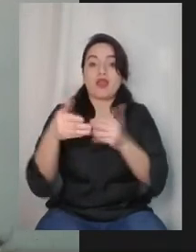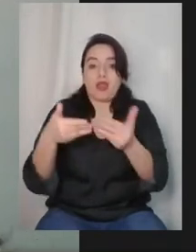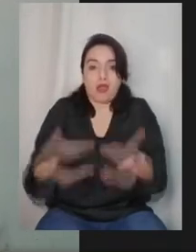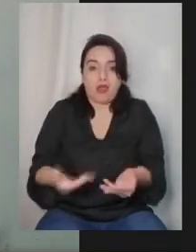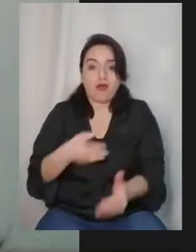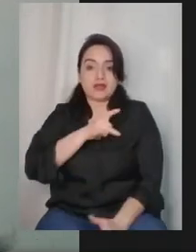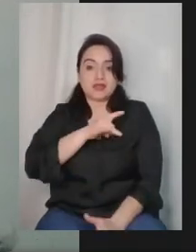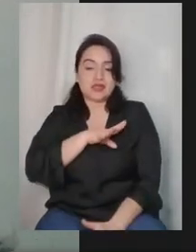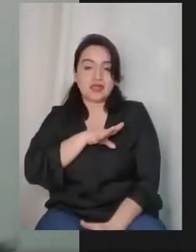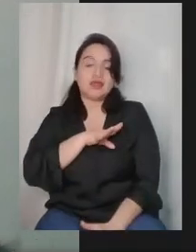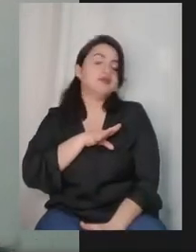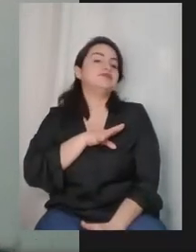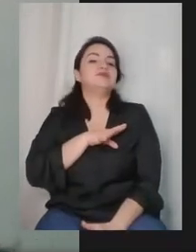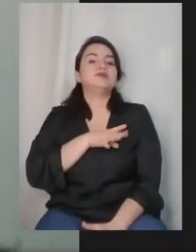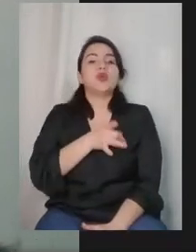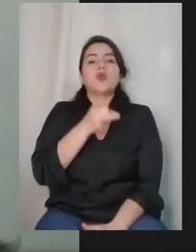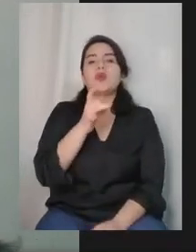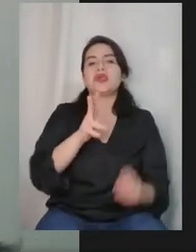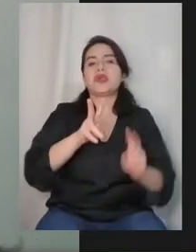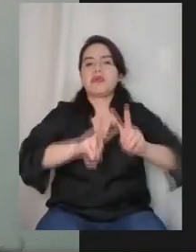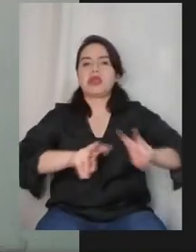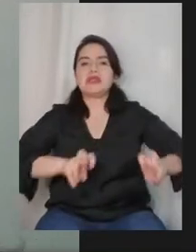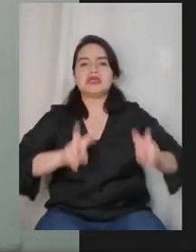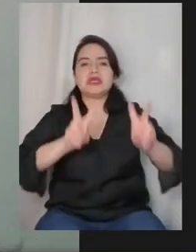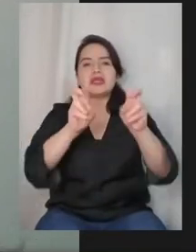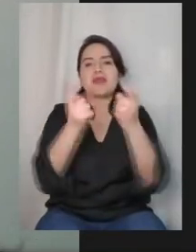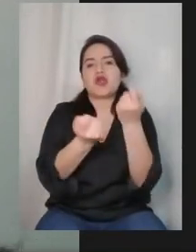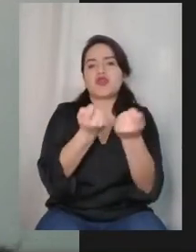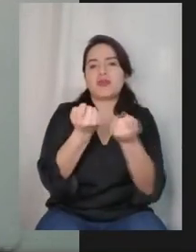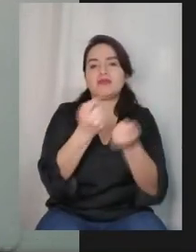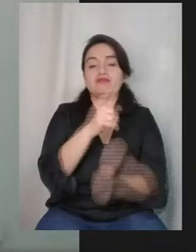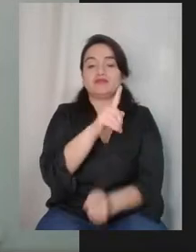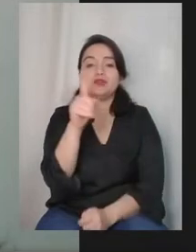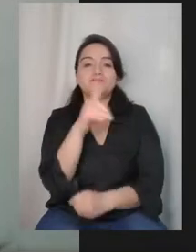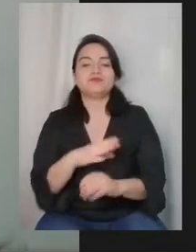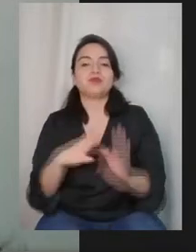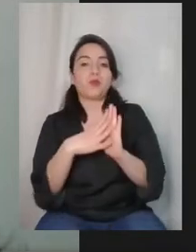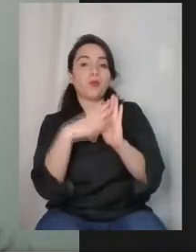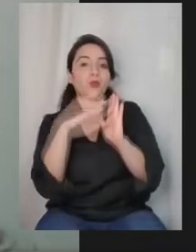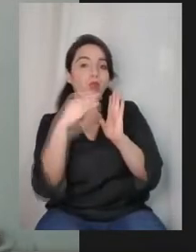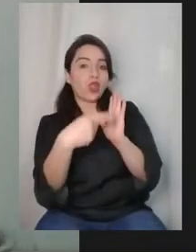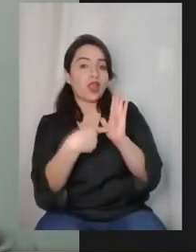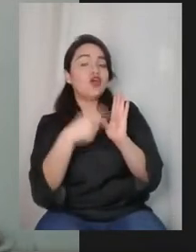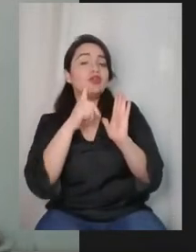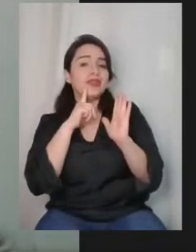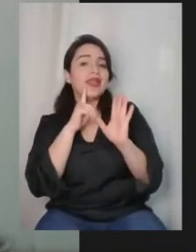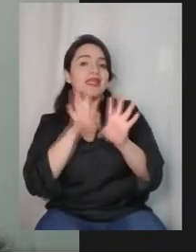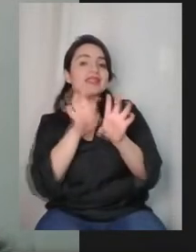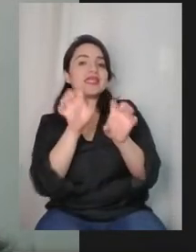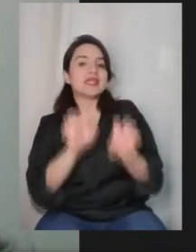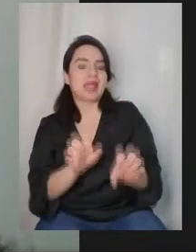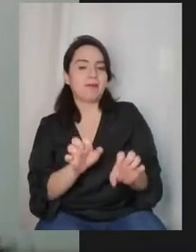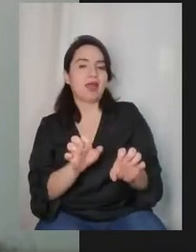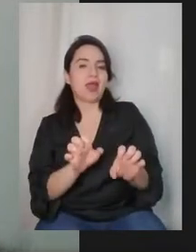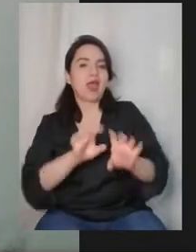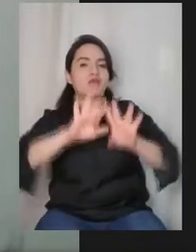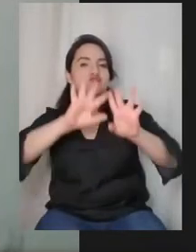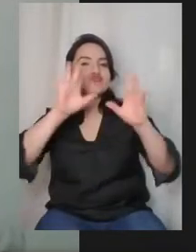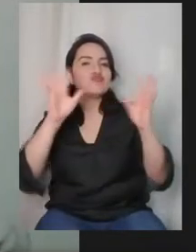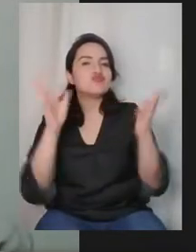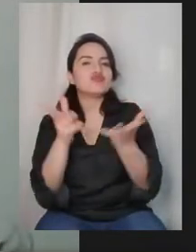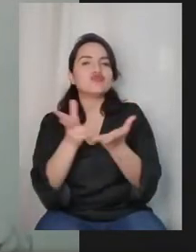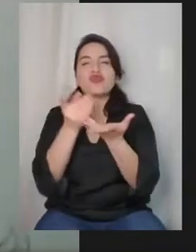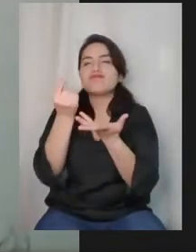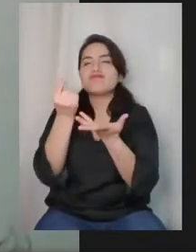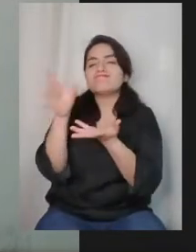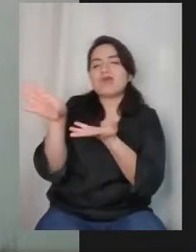analizarse solo en la esfera económica. Este modelo conlleva un sistema que construye un mundo a imagen y semejanza de las